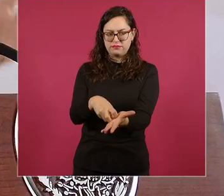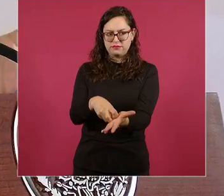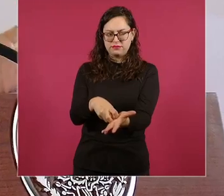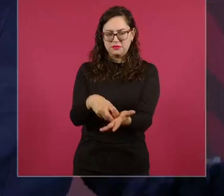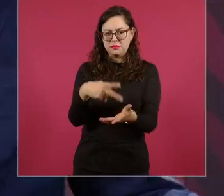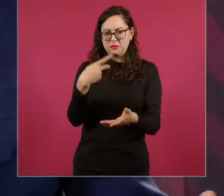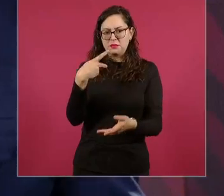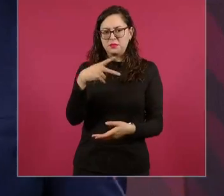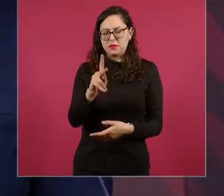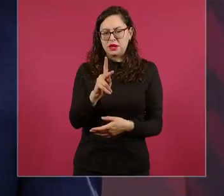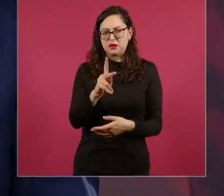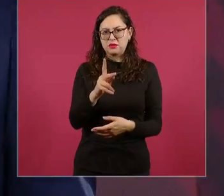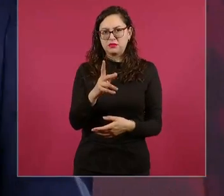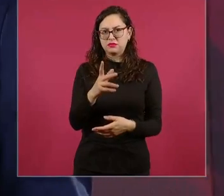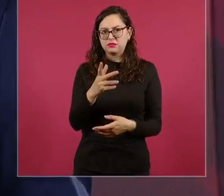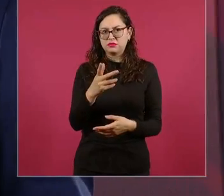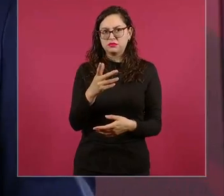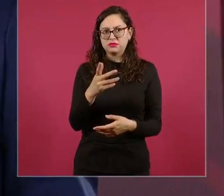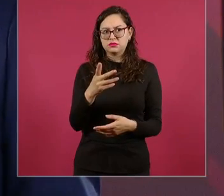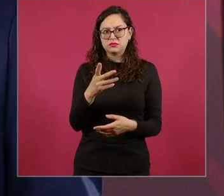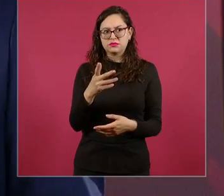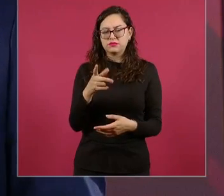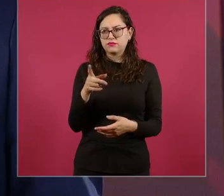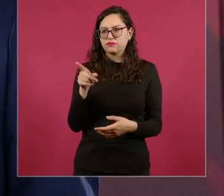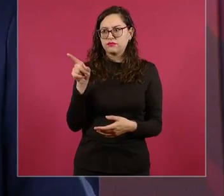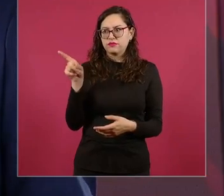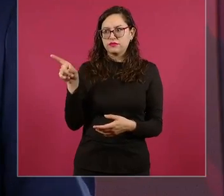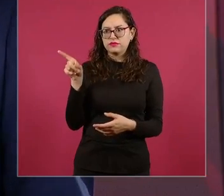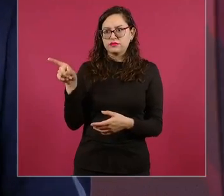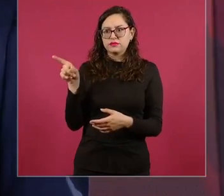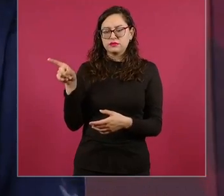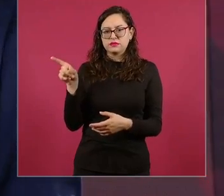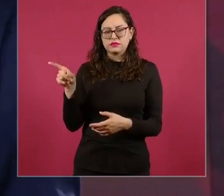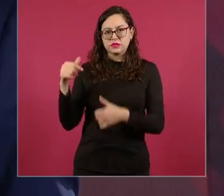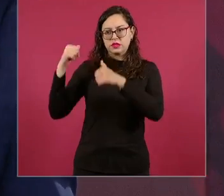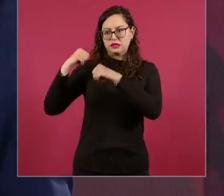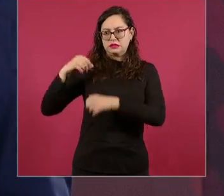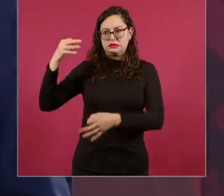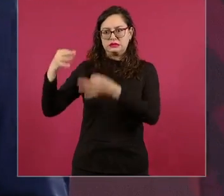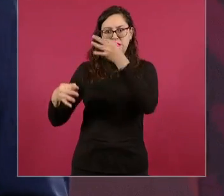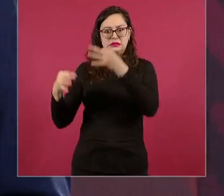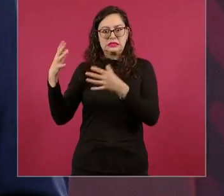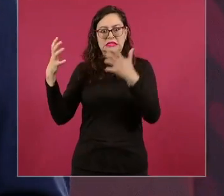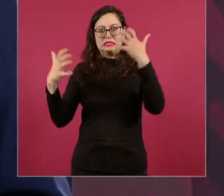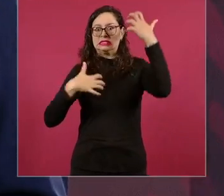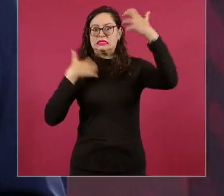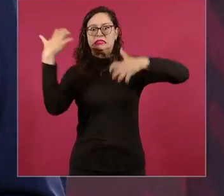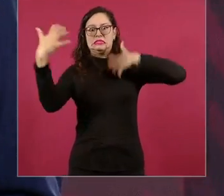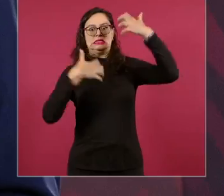genera tanto escándalo